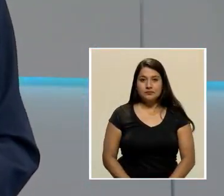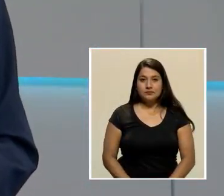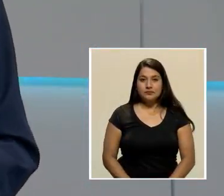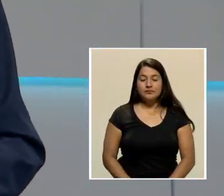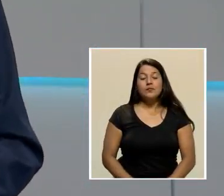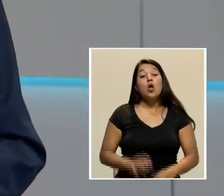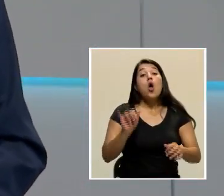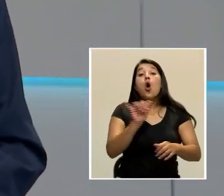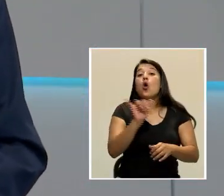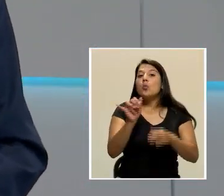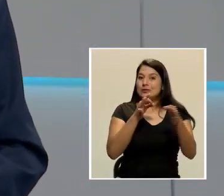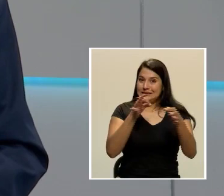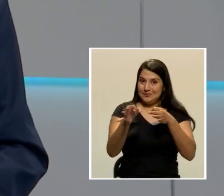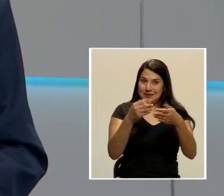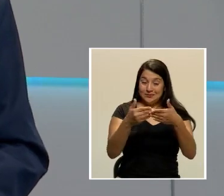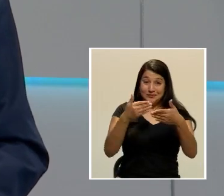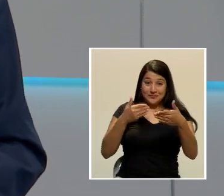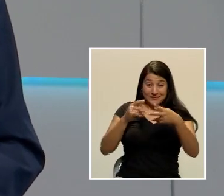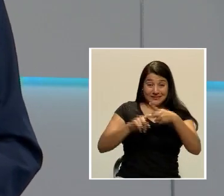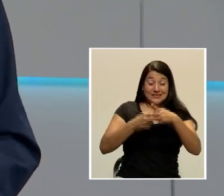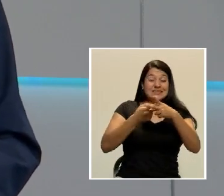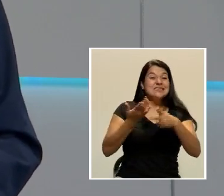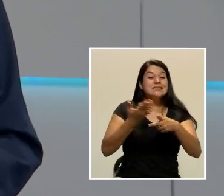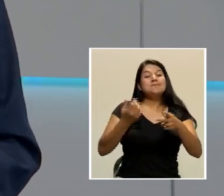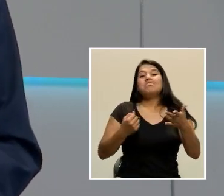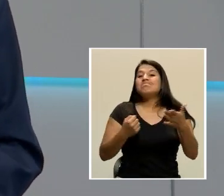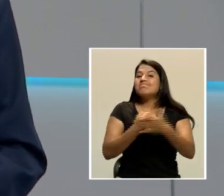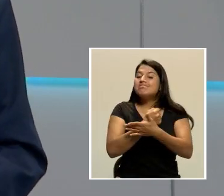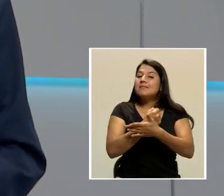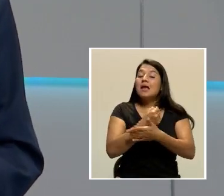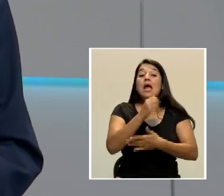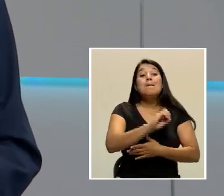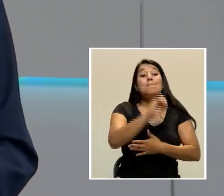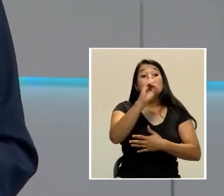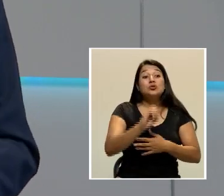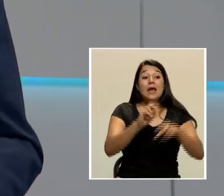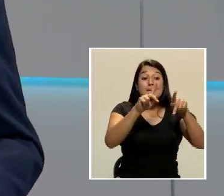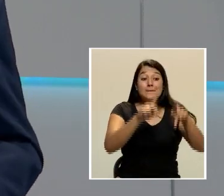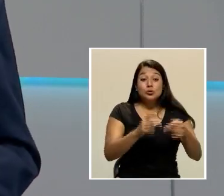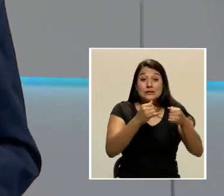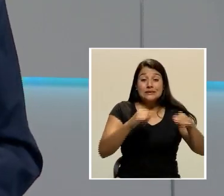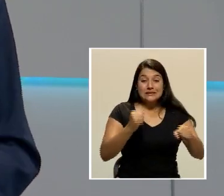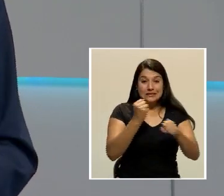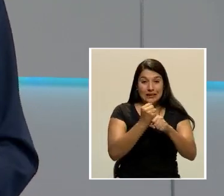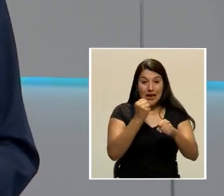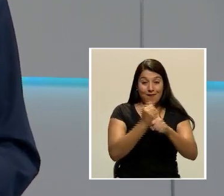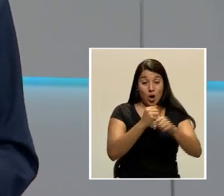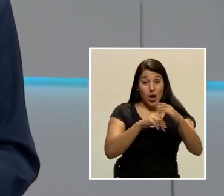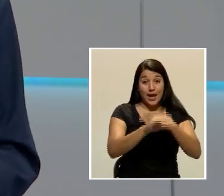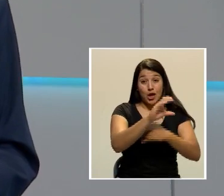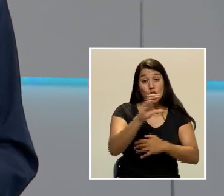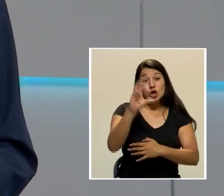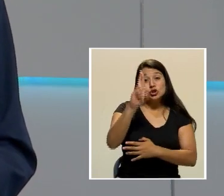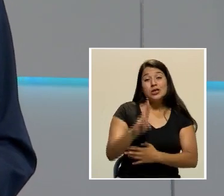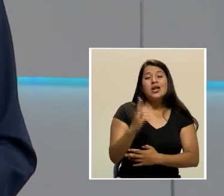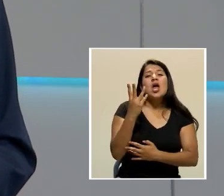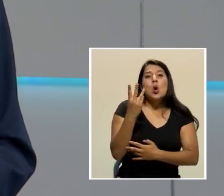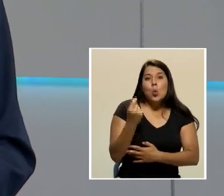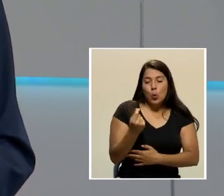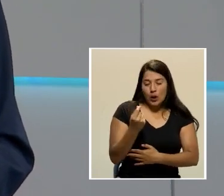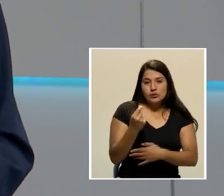Como anticipábamos en el inicio, lamentablemente la tasa de desempleo en el país llega hoy a una